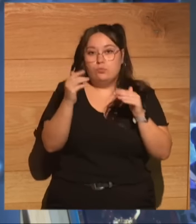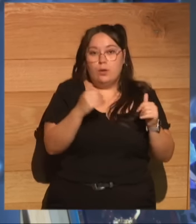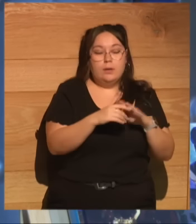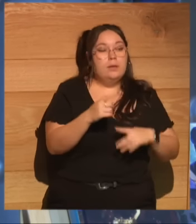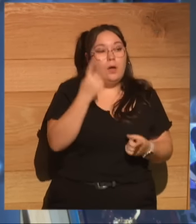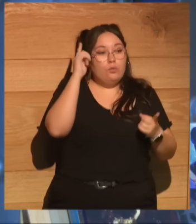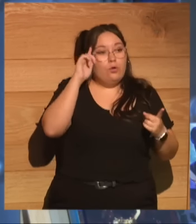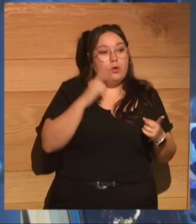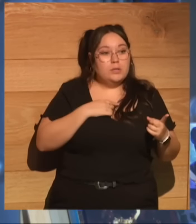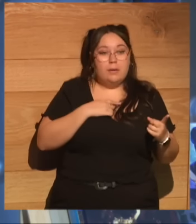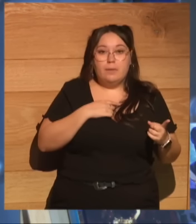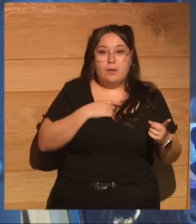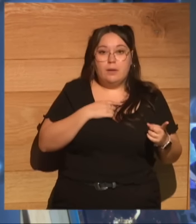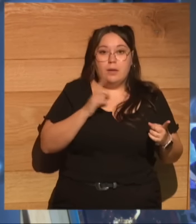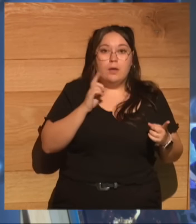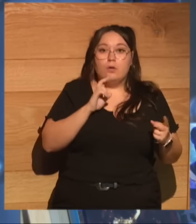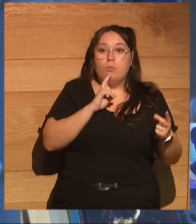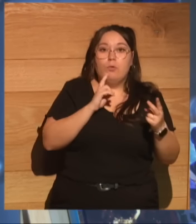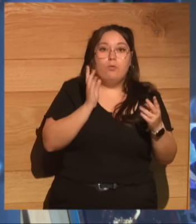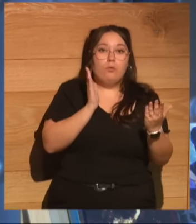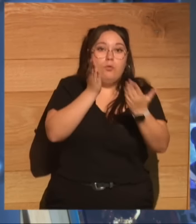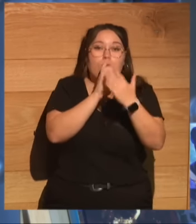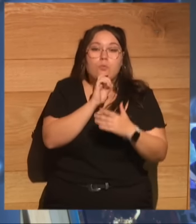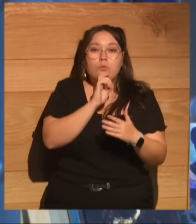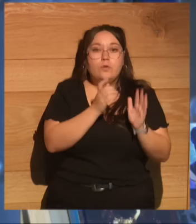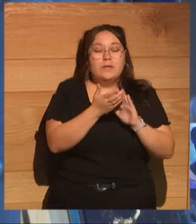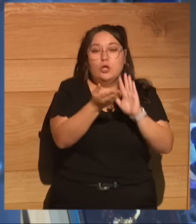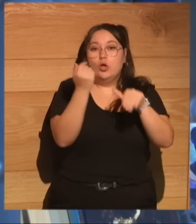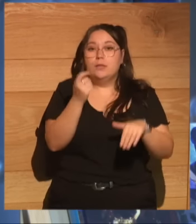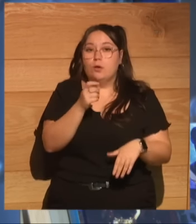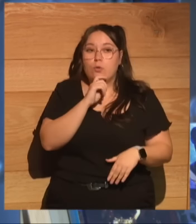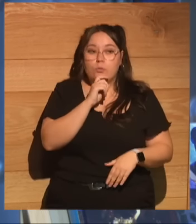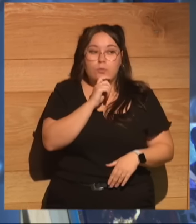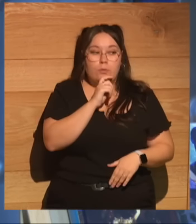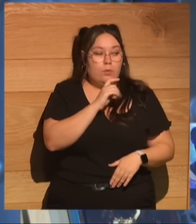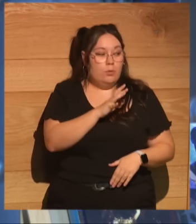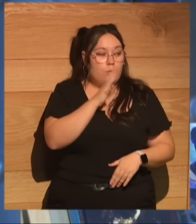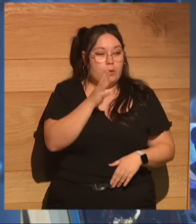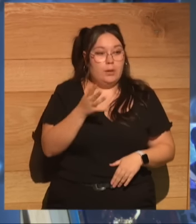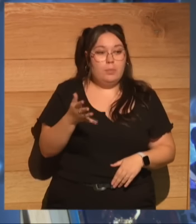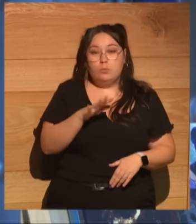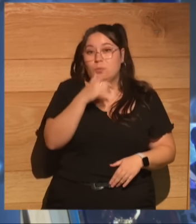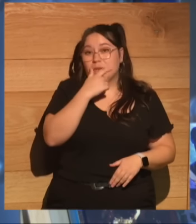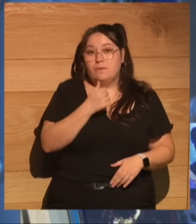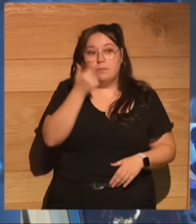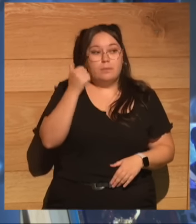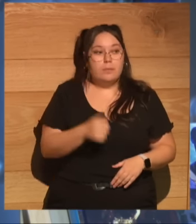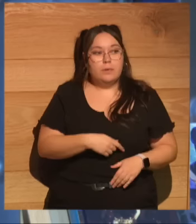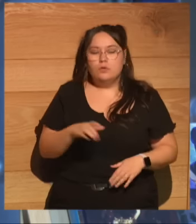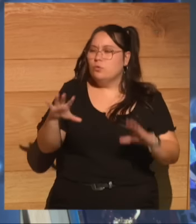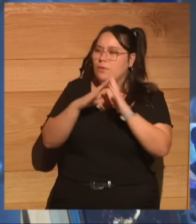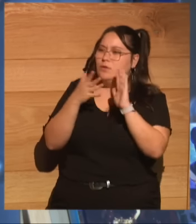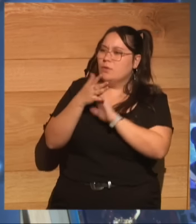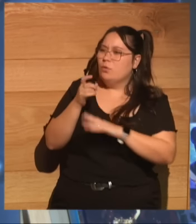bien cómo enfrentarse a ese animal que tiene enfrente, así que se lo quita de encima porque es, bueno, es más socorrido y más fácil. ¿Cómo has definido su